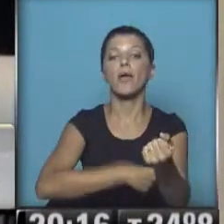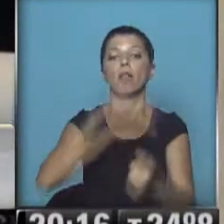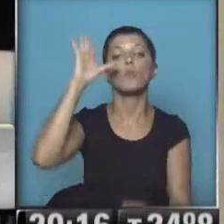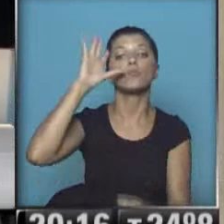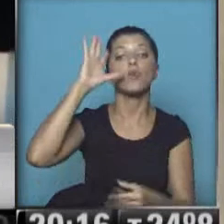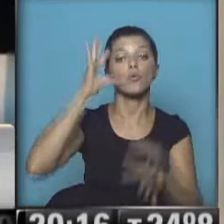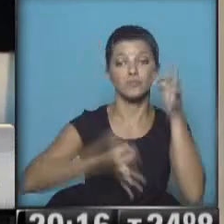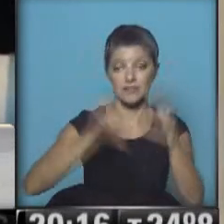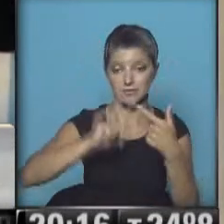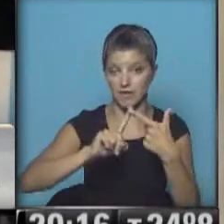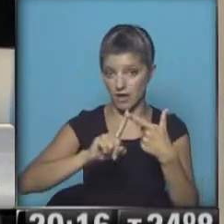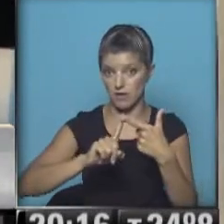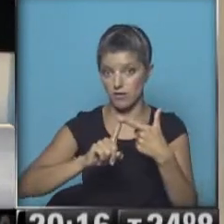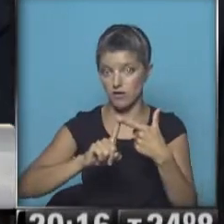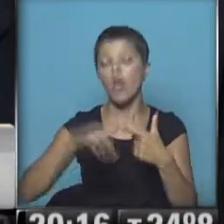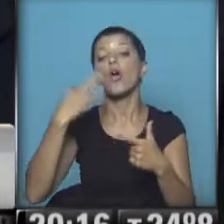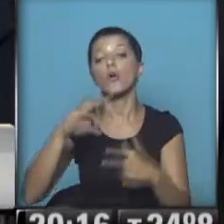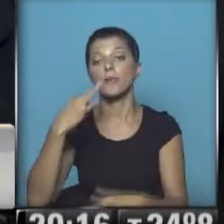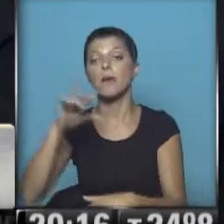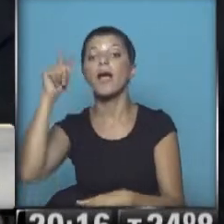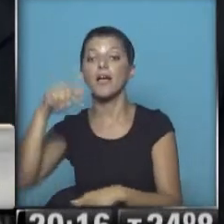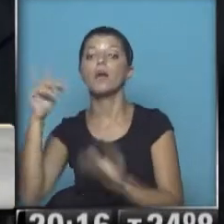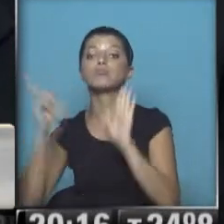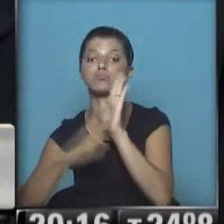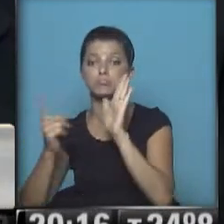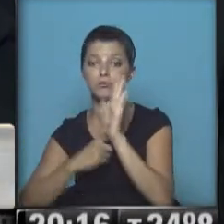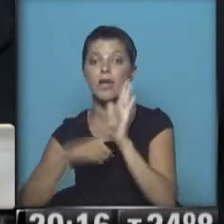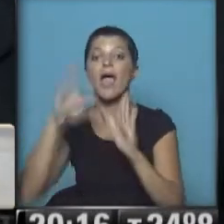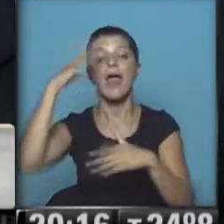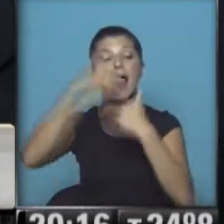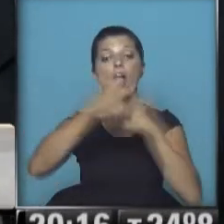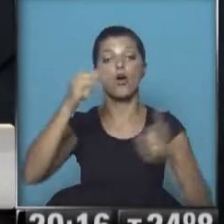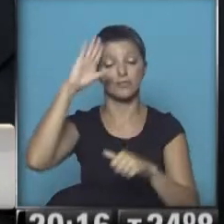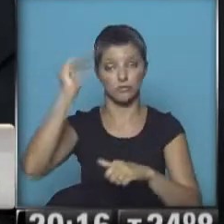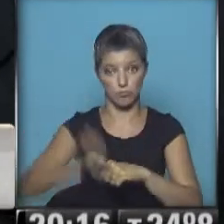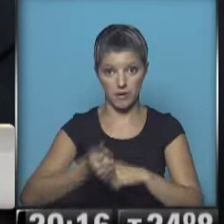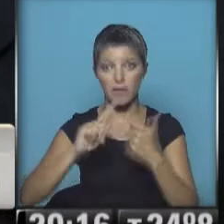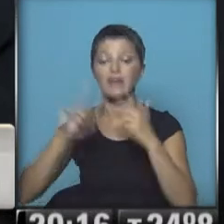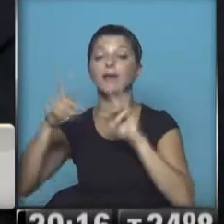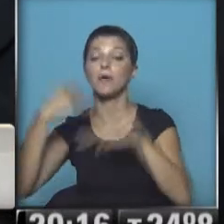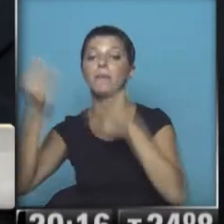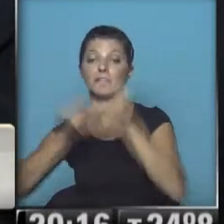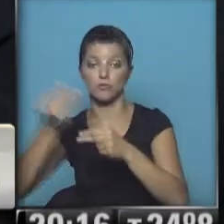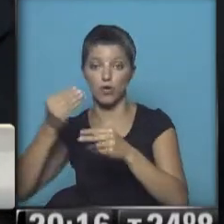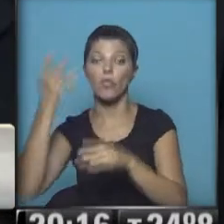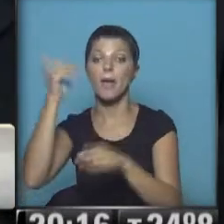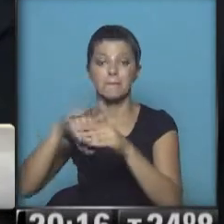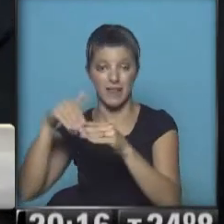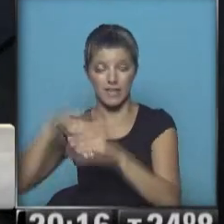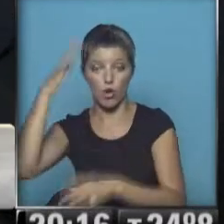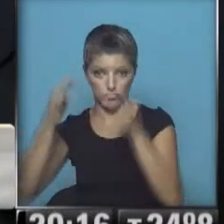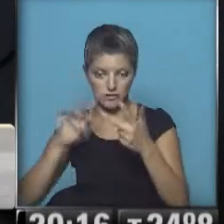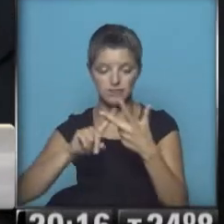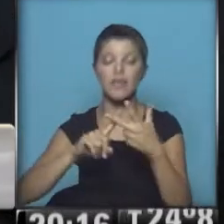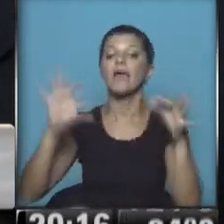que tenga que tener autarquía, autonomía financiera a la Corte y la administración de los fondos de la justicia, la independencia